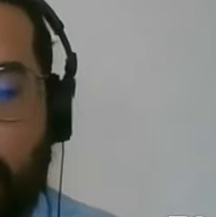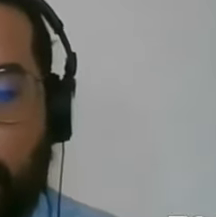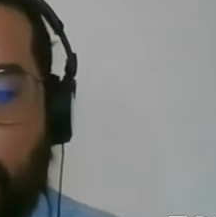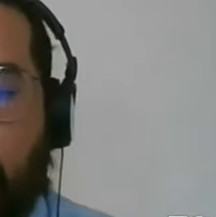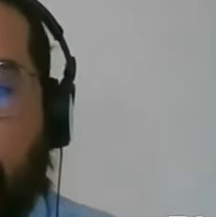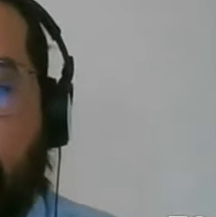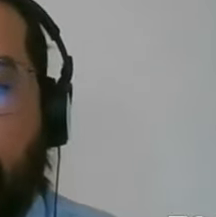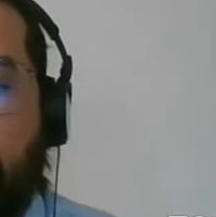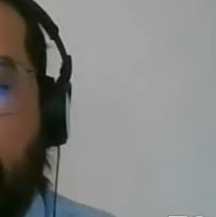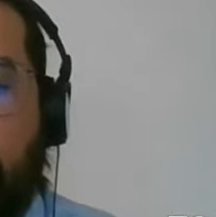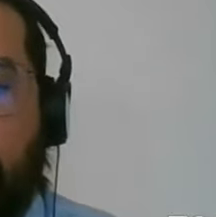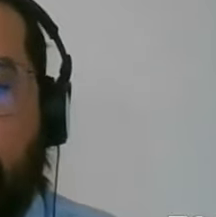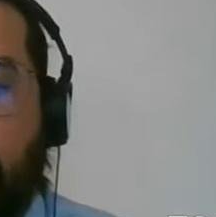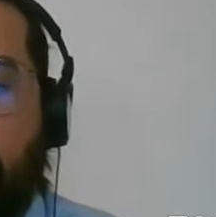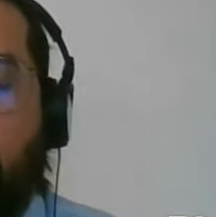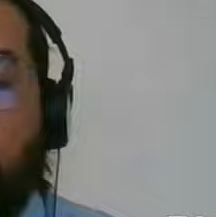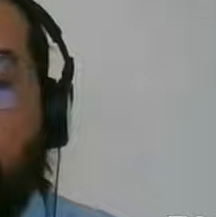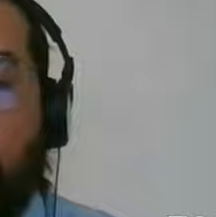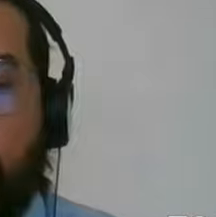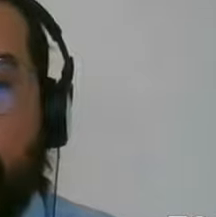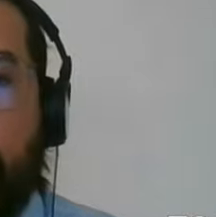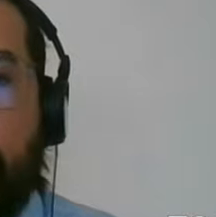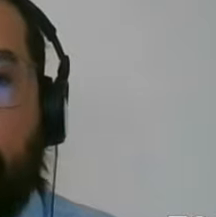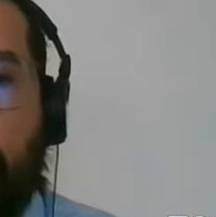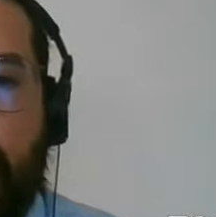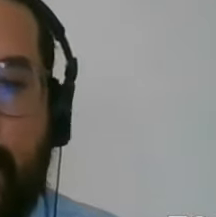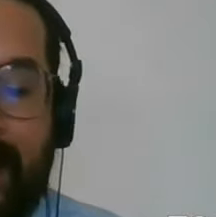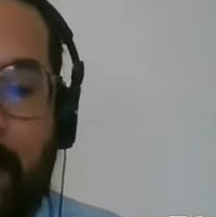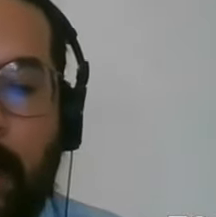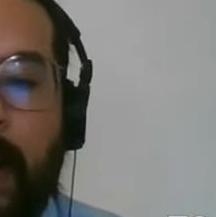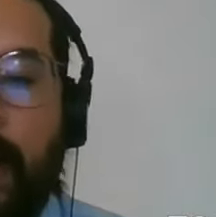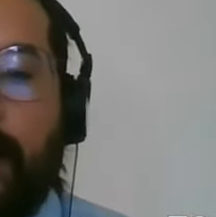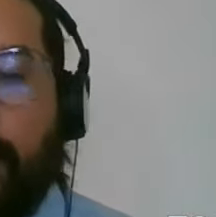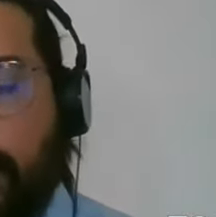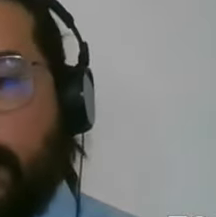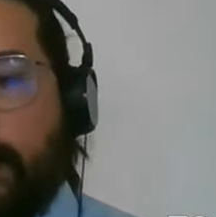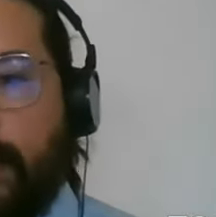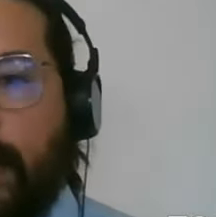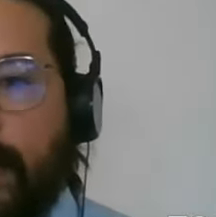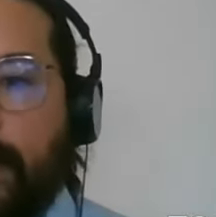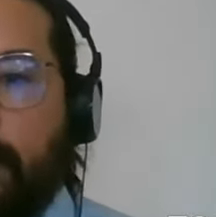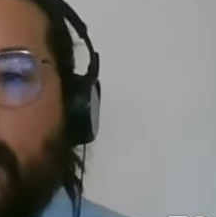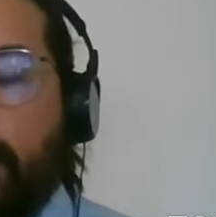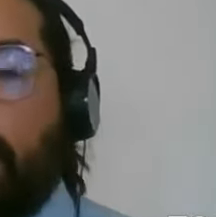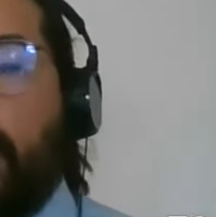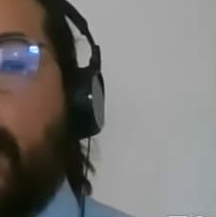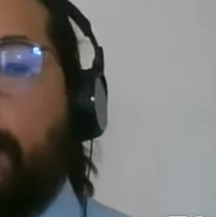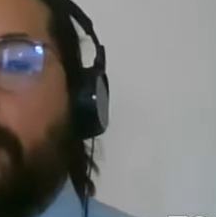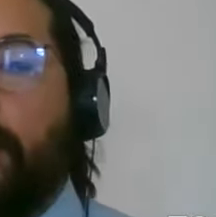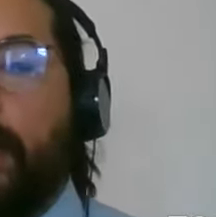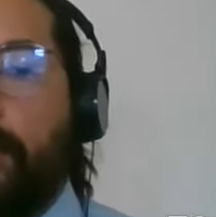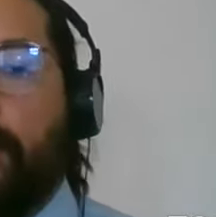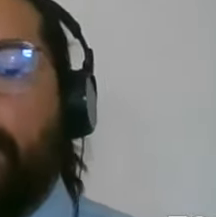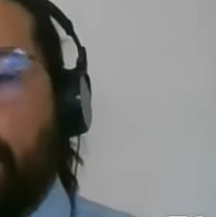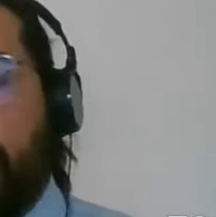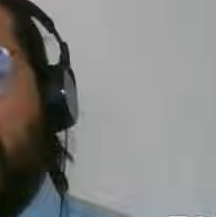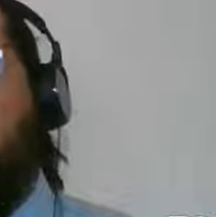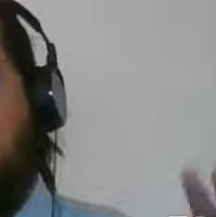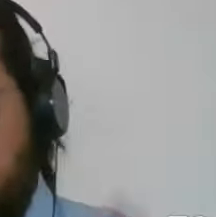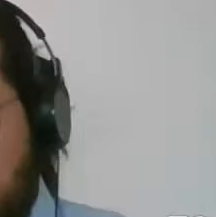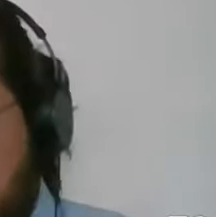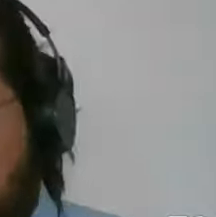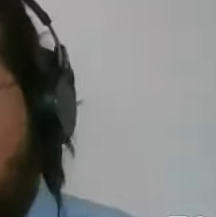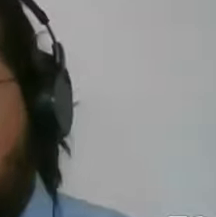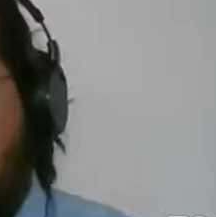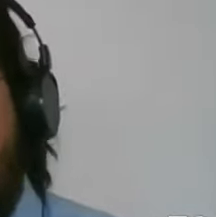último, perdón, la forma en la que se repara la discriminación en el caso concreto, ¿no? Entonces,